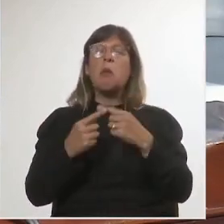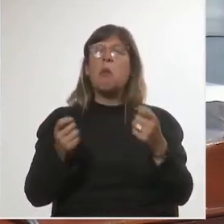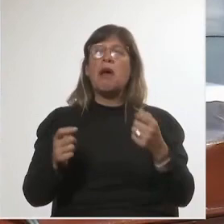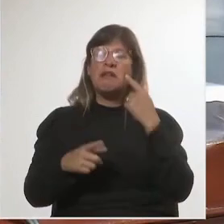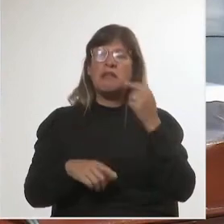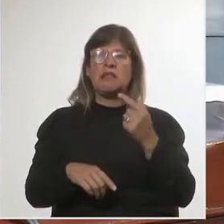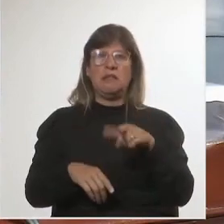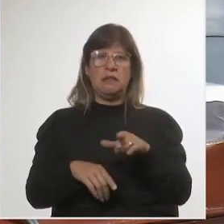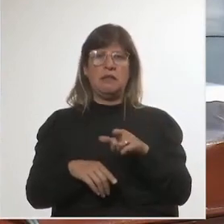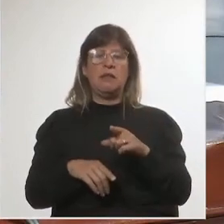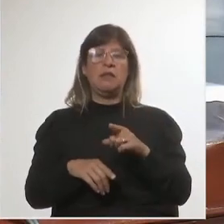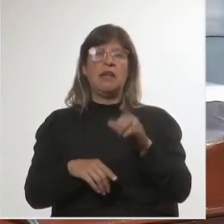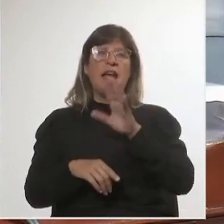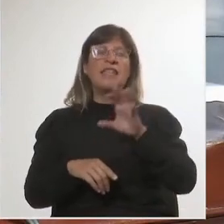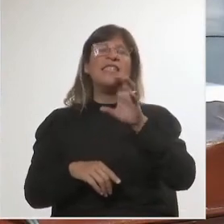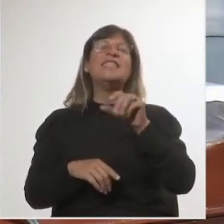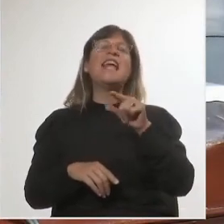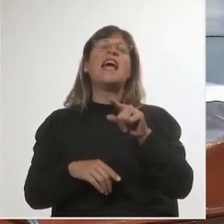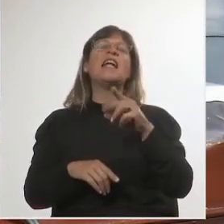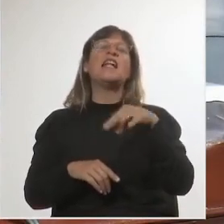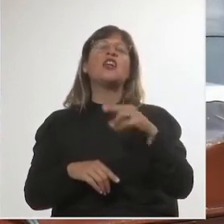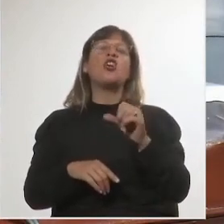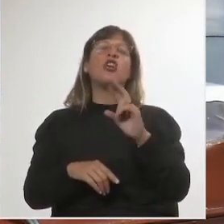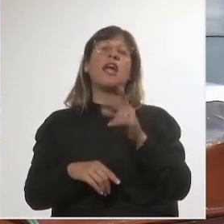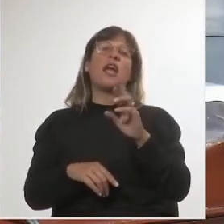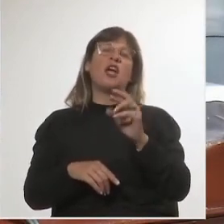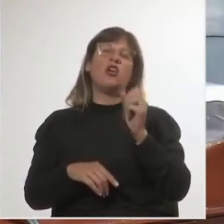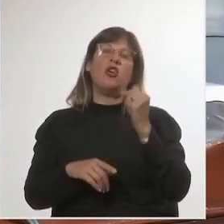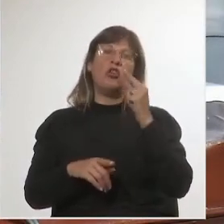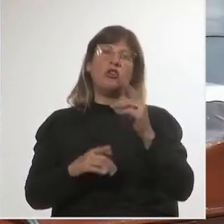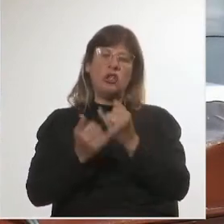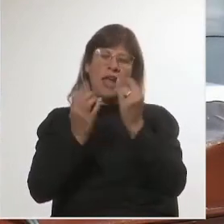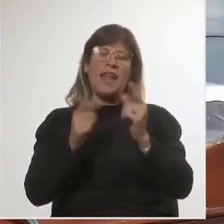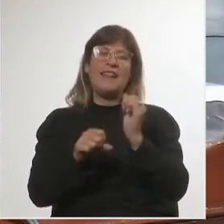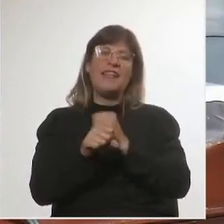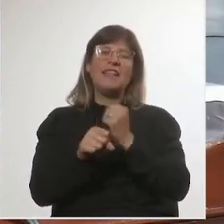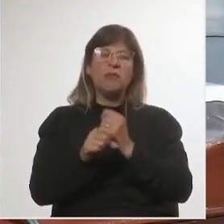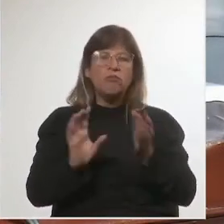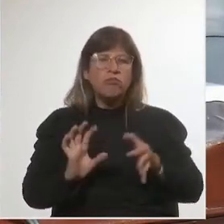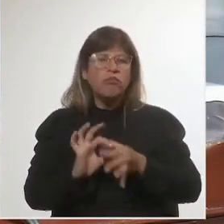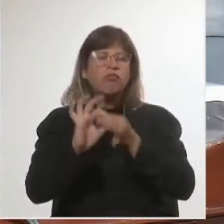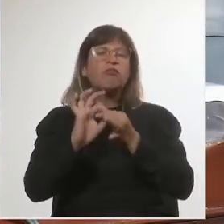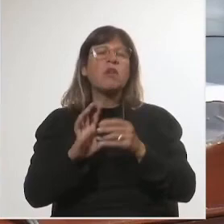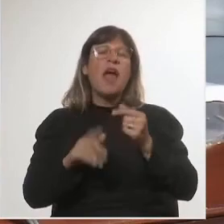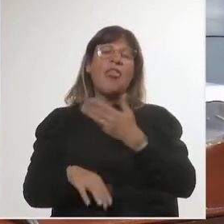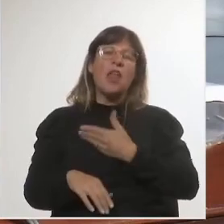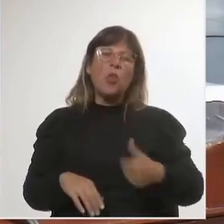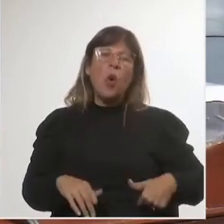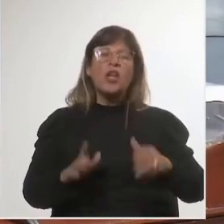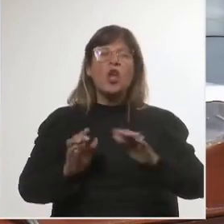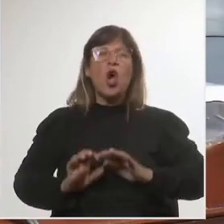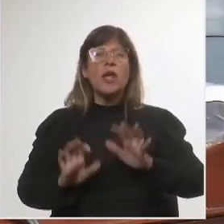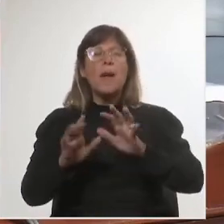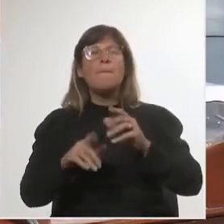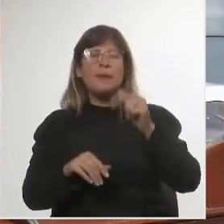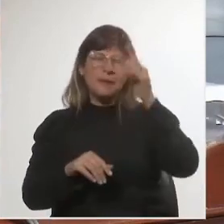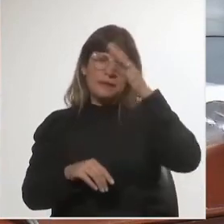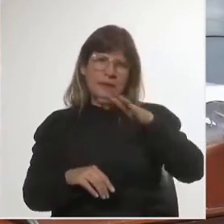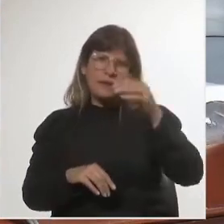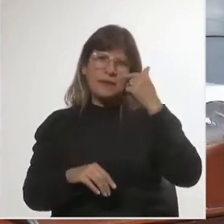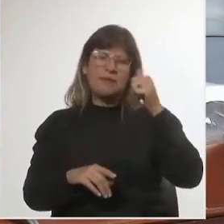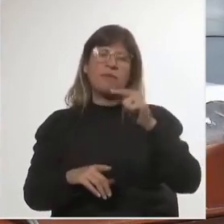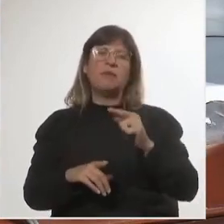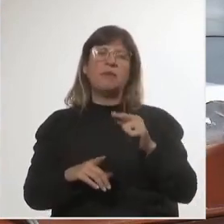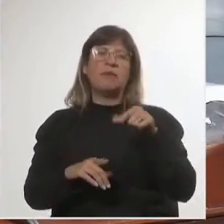definitiva, en Cerros Negros, el Día de los Trabajadores une a patrones y asalariados desde hace décadas y es ejemplo de